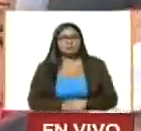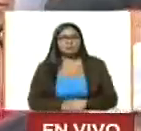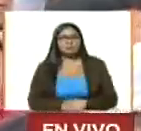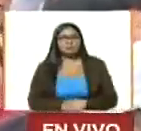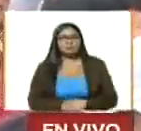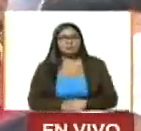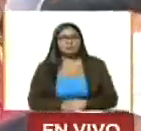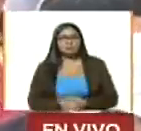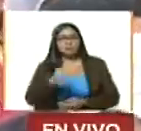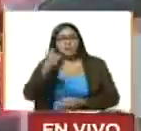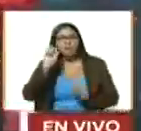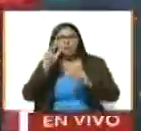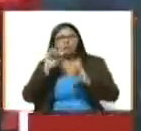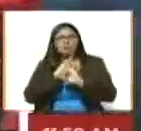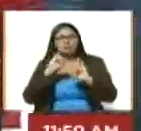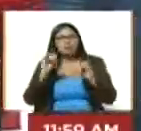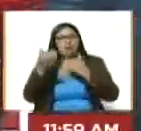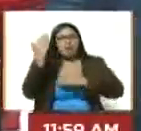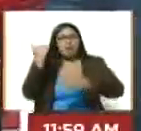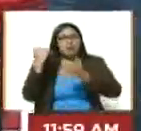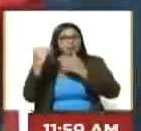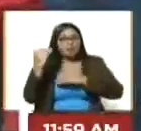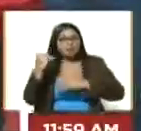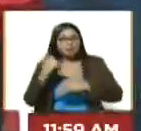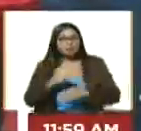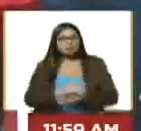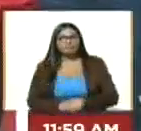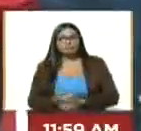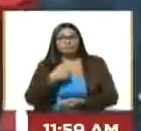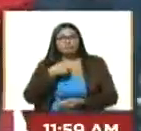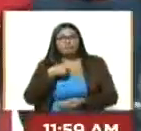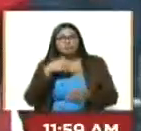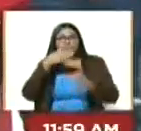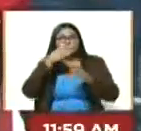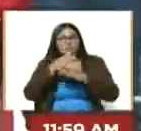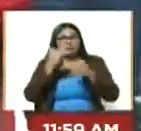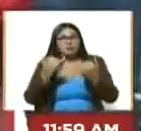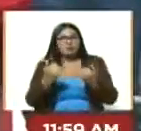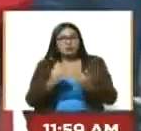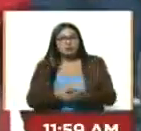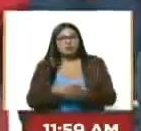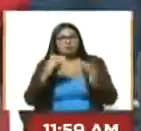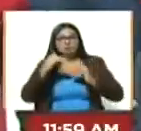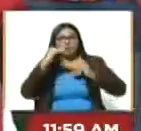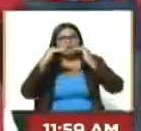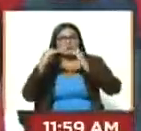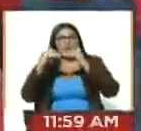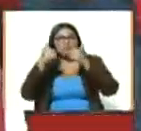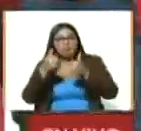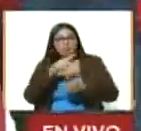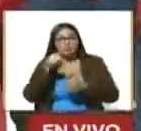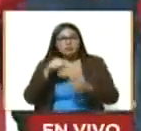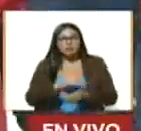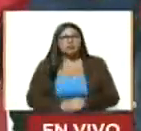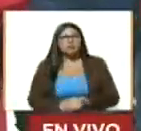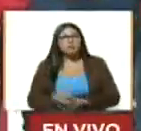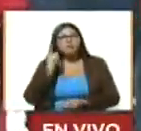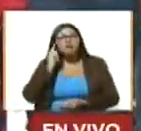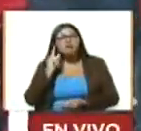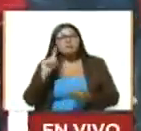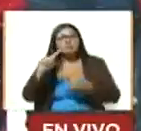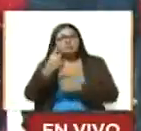Ustedes tuvieron su oportunidad. Yo fui muy equilibrado. Las damas primero tuvieron